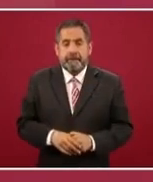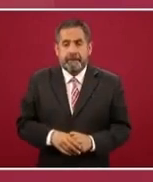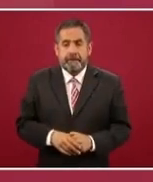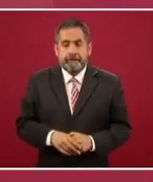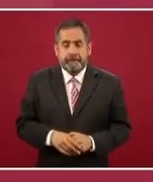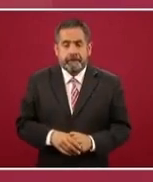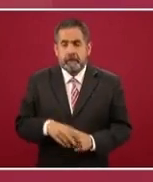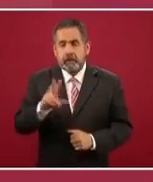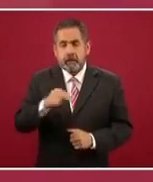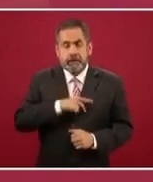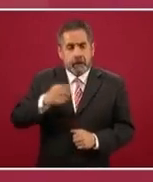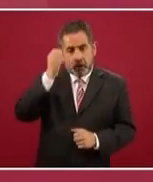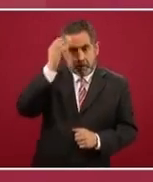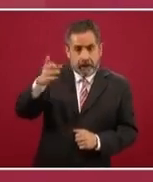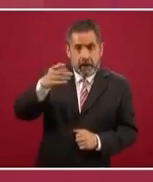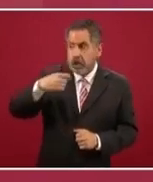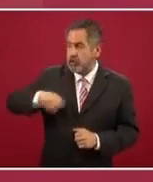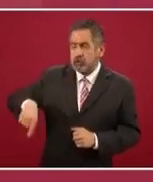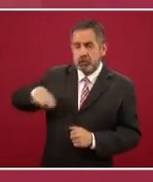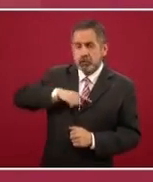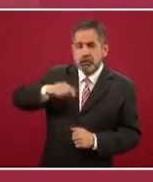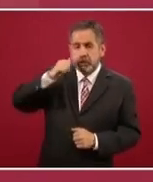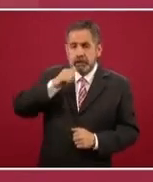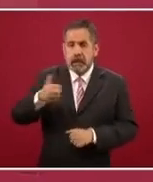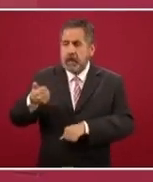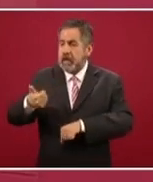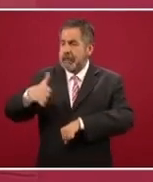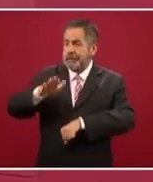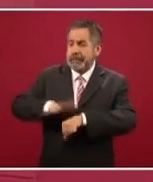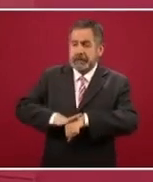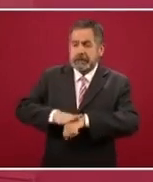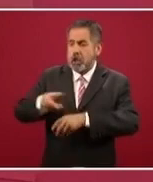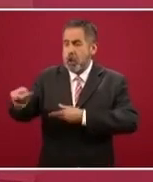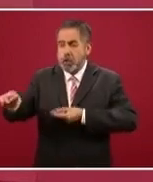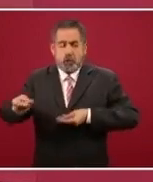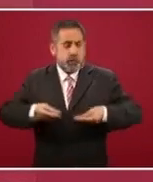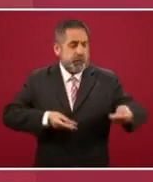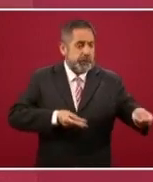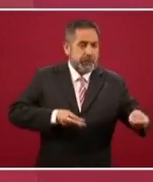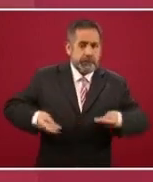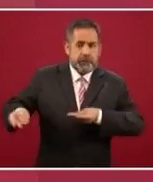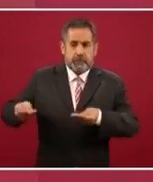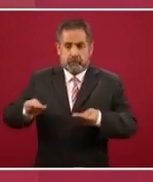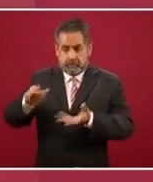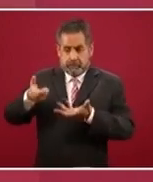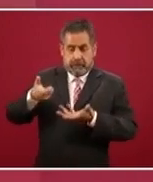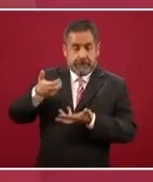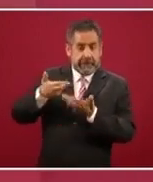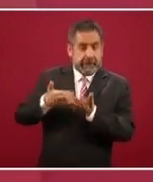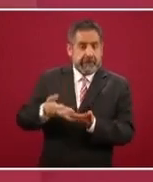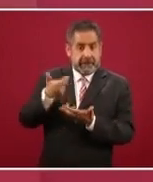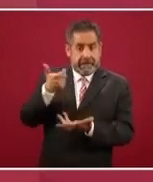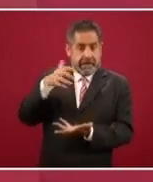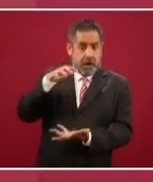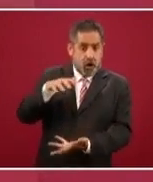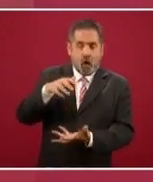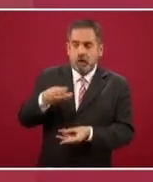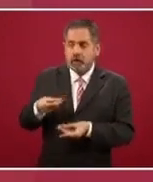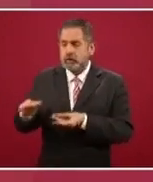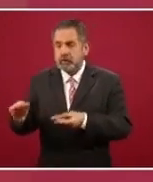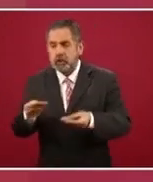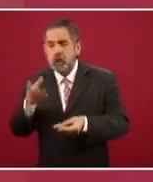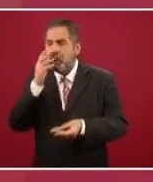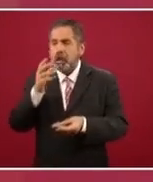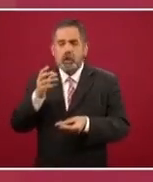que no se olvide, nosotros somos simples administradores de los dineros del pueblo.